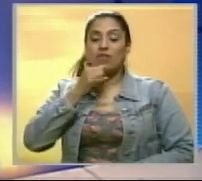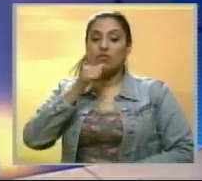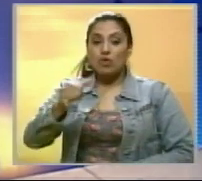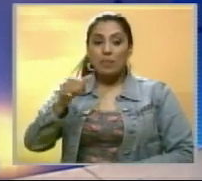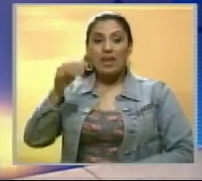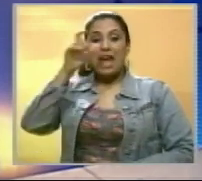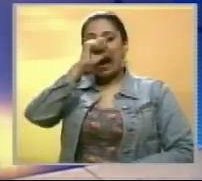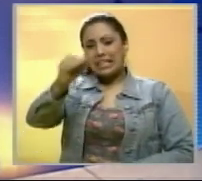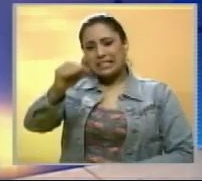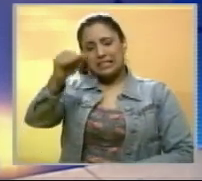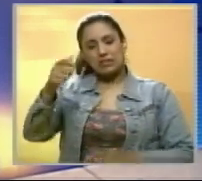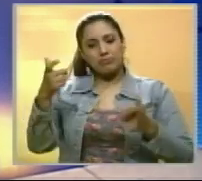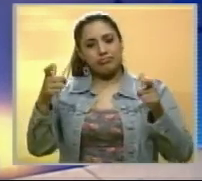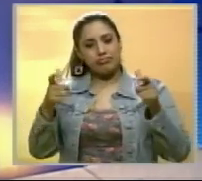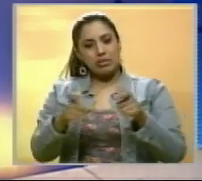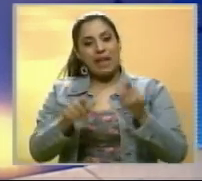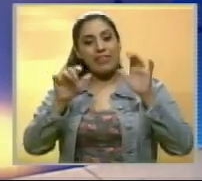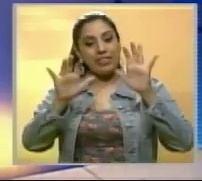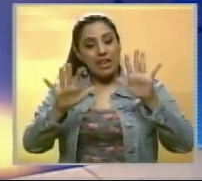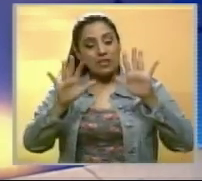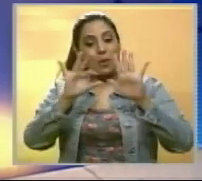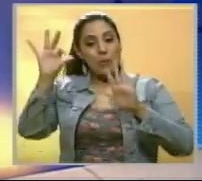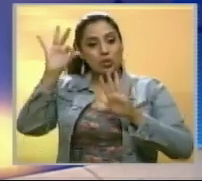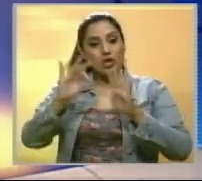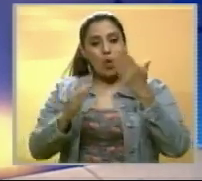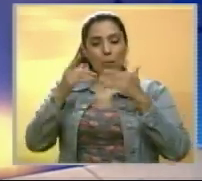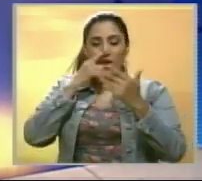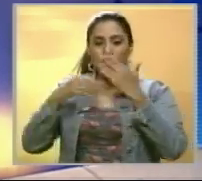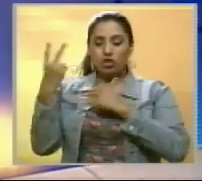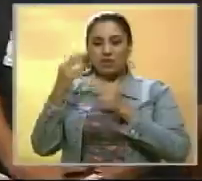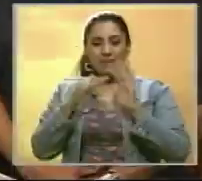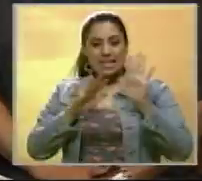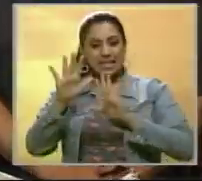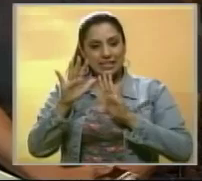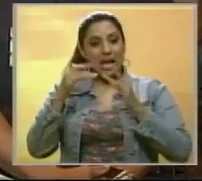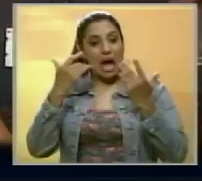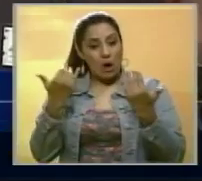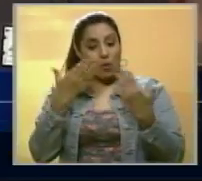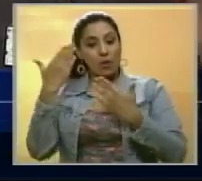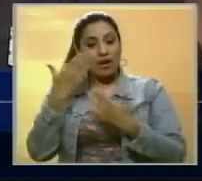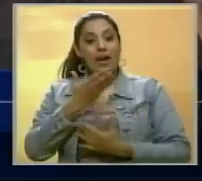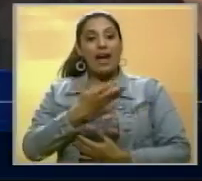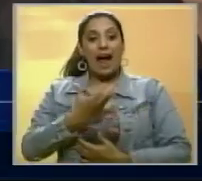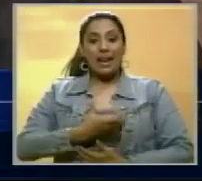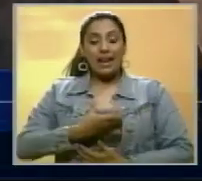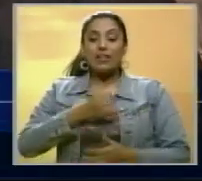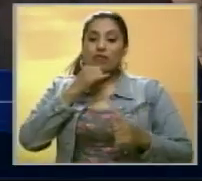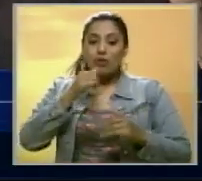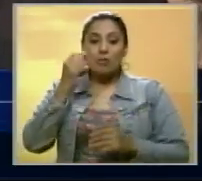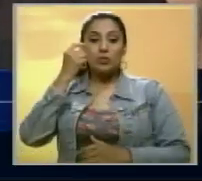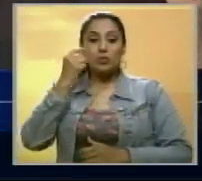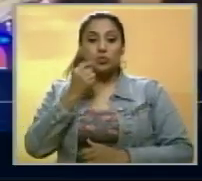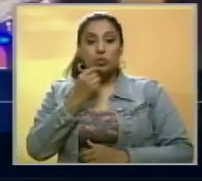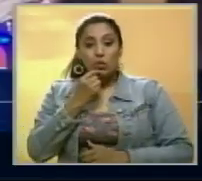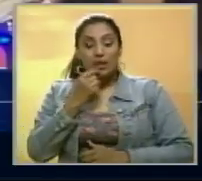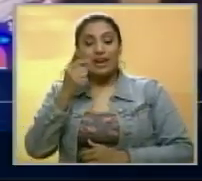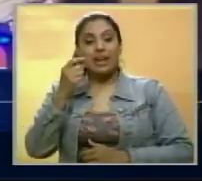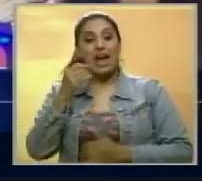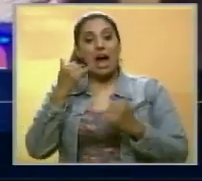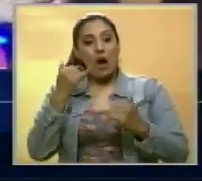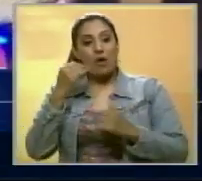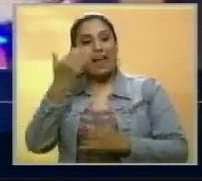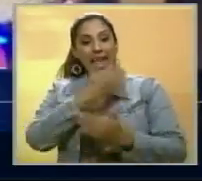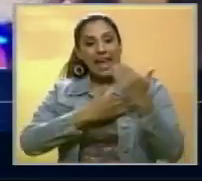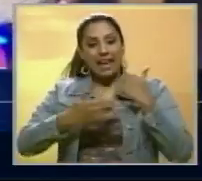municipio los homicidios han disminuido en un 10% respecto al año 2015. El mandatario local aseveró que en Sucre el número de heridos por